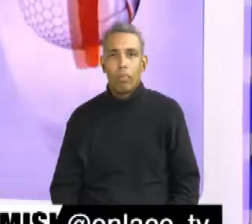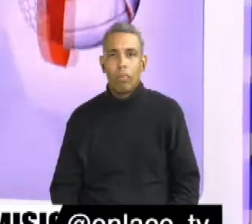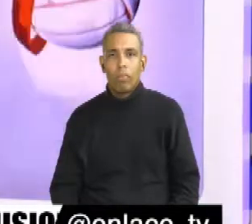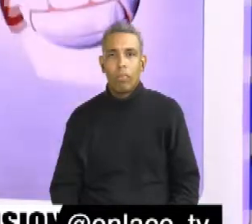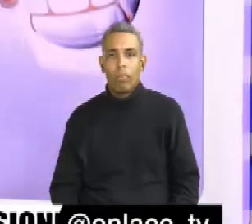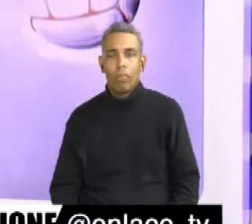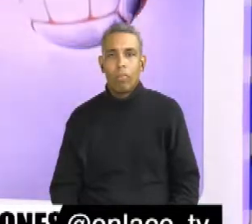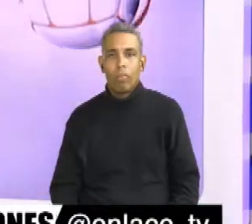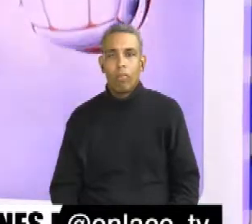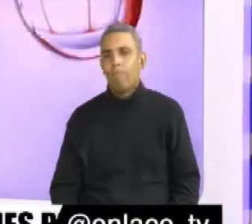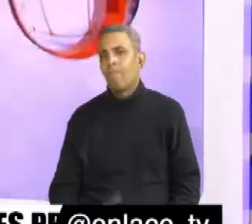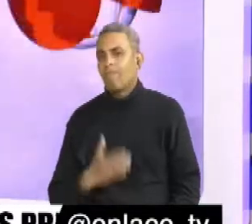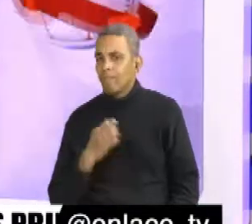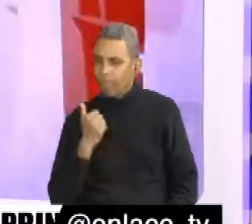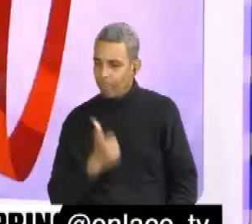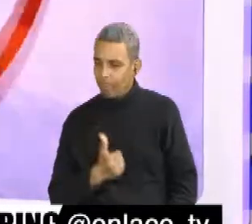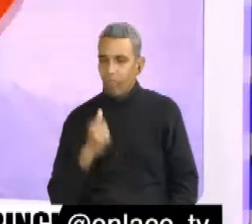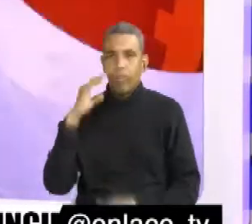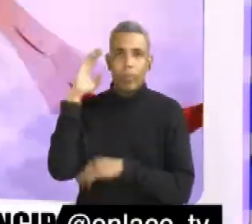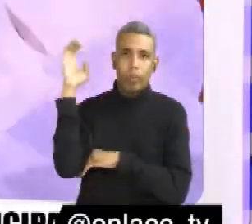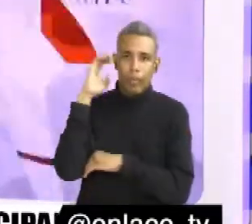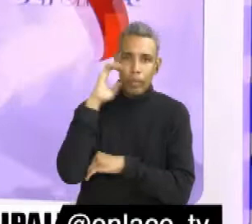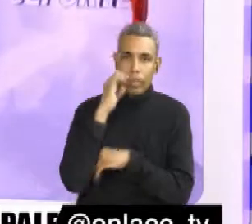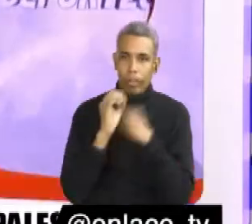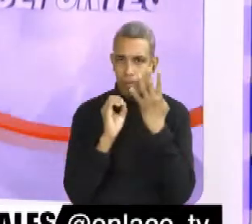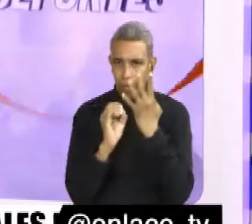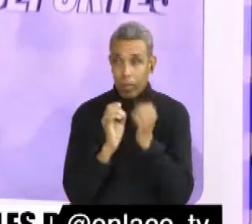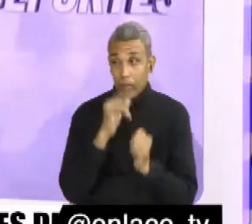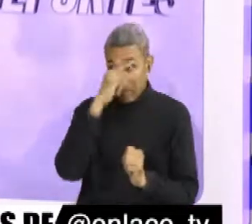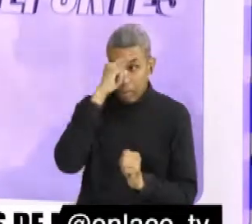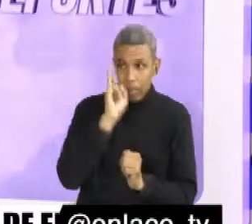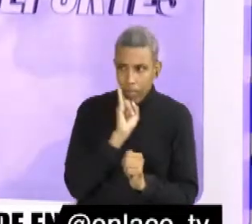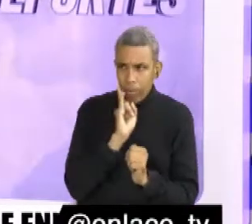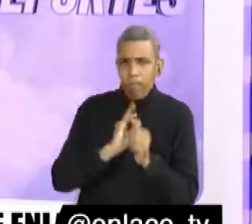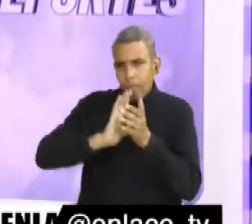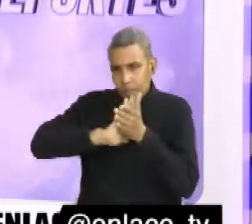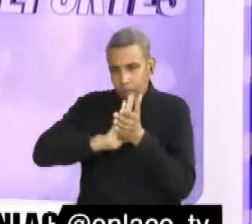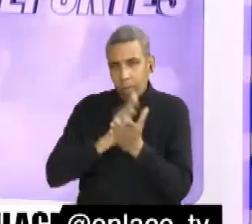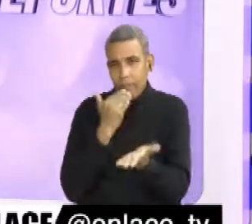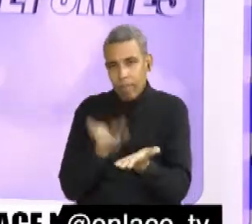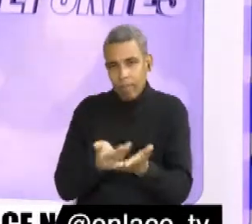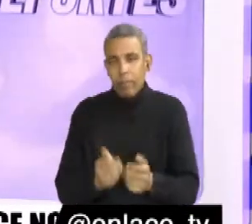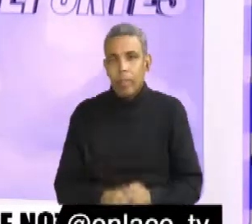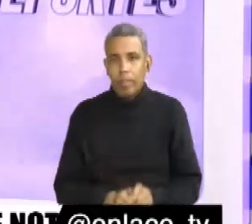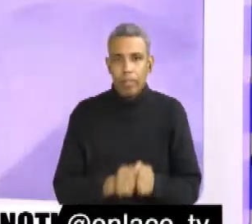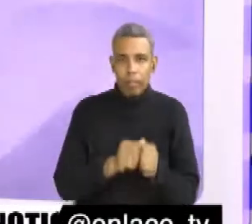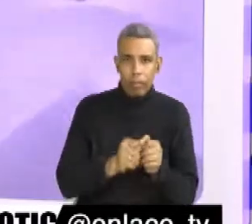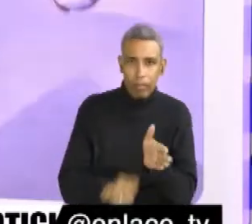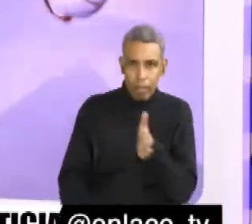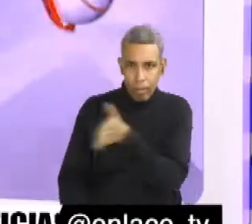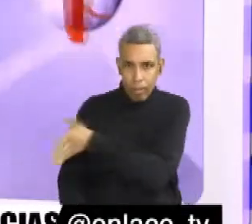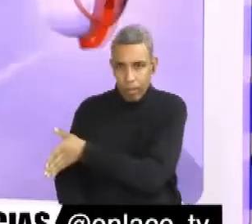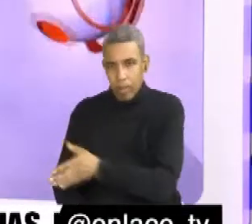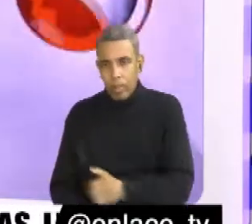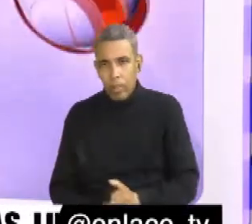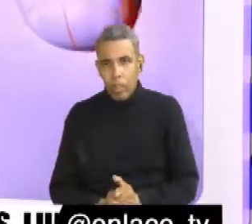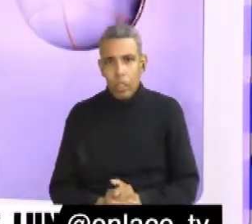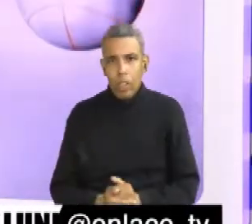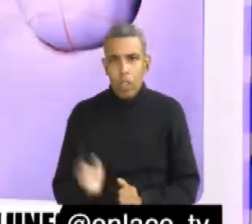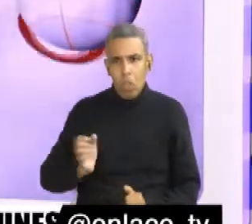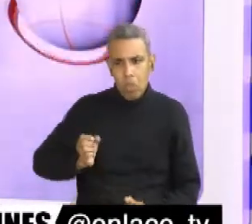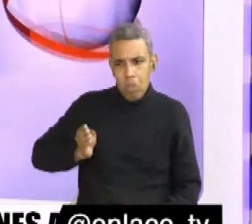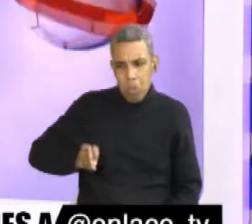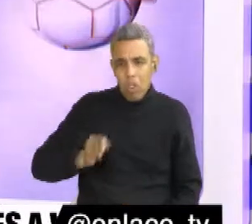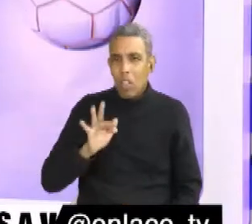Felicitaciones a nuestra selección Colombia y Ariel Quiseno por estos completos informes desde España. Y en otras noticias, el equipo de rugby Templarios va por el tercer